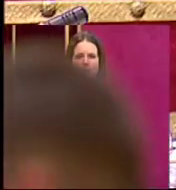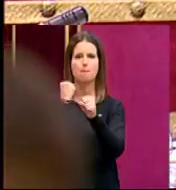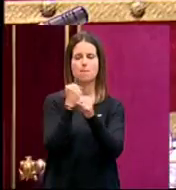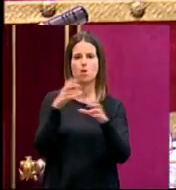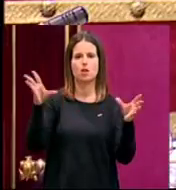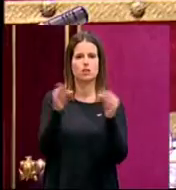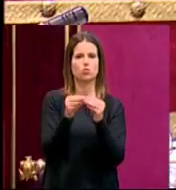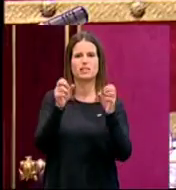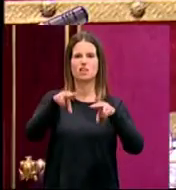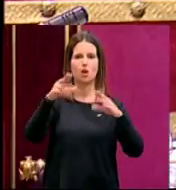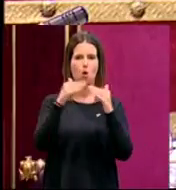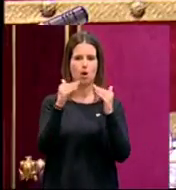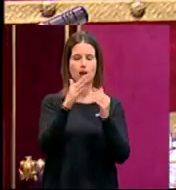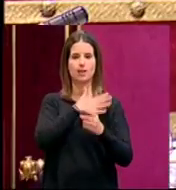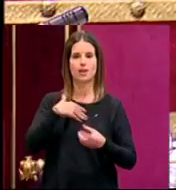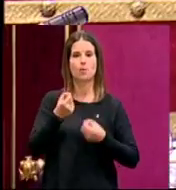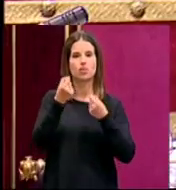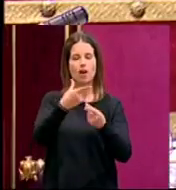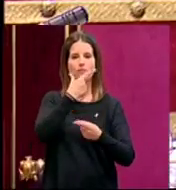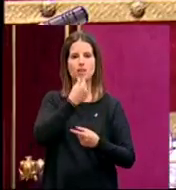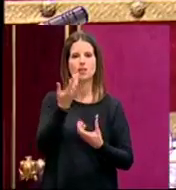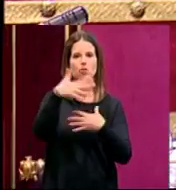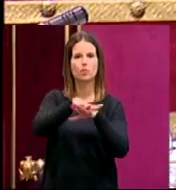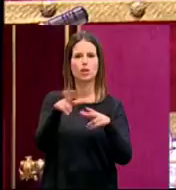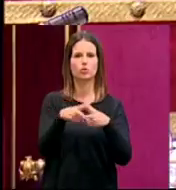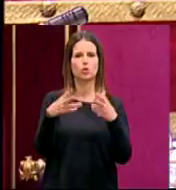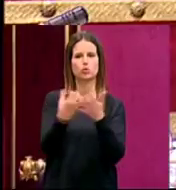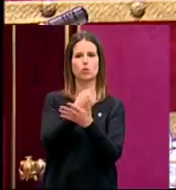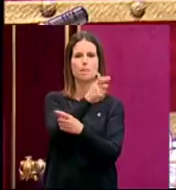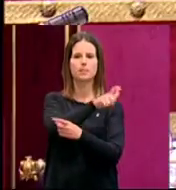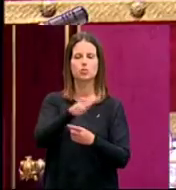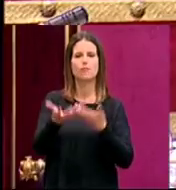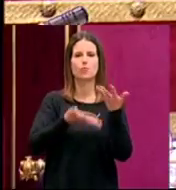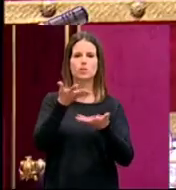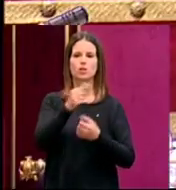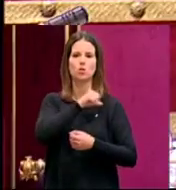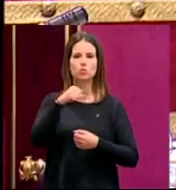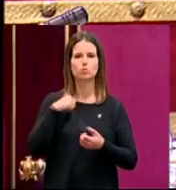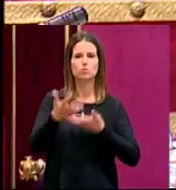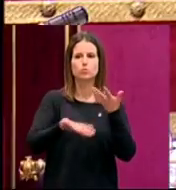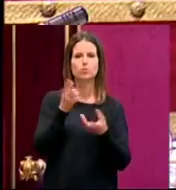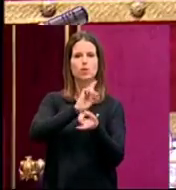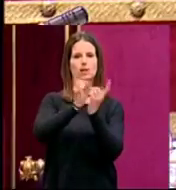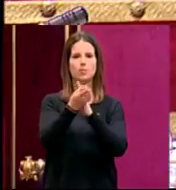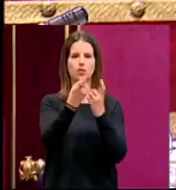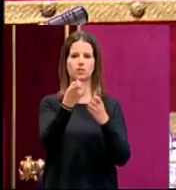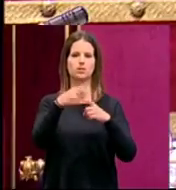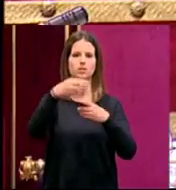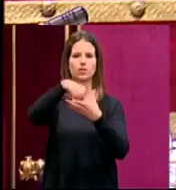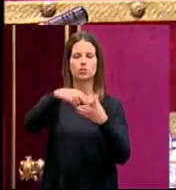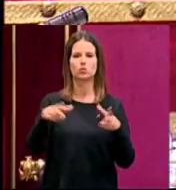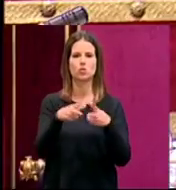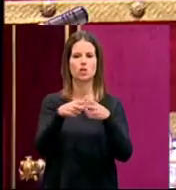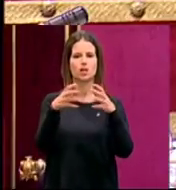la ausencia de un hogar. Queremos facilitar la incorporación social de todas las personas, fomentando su autonomía y promoviendo los cambios necesarios también en la sociedad